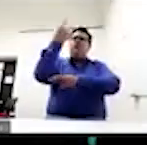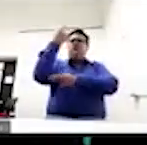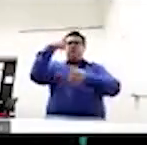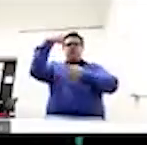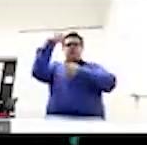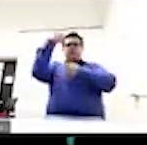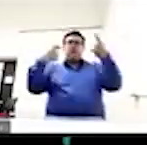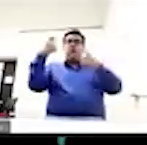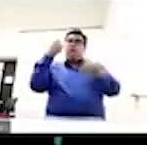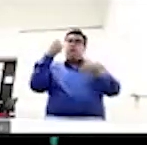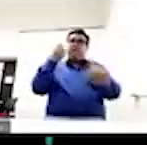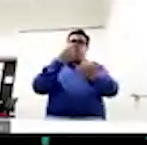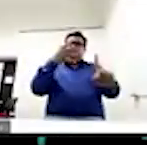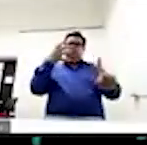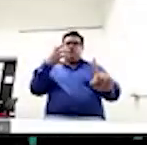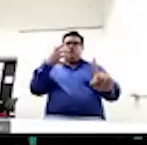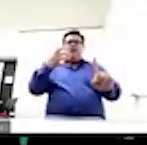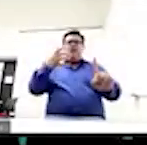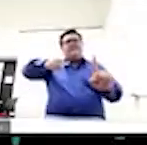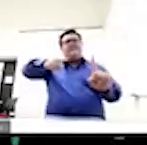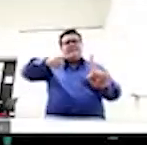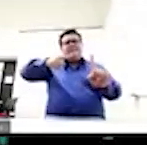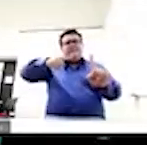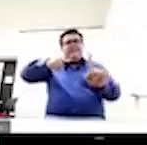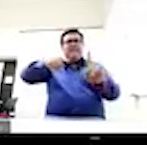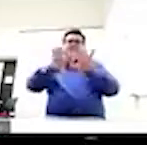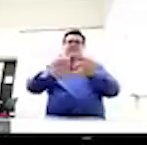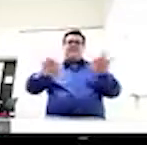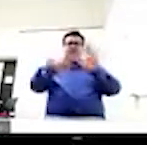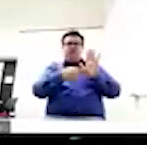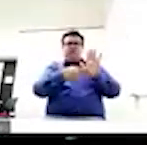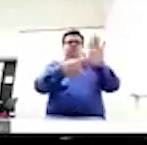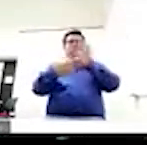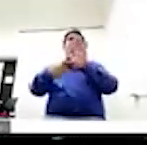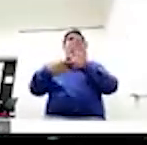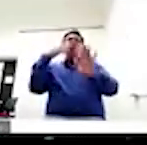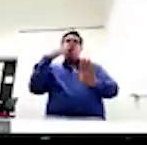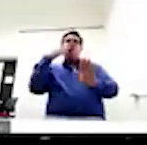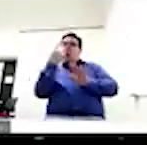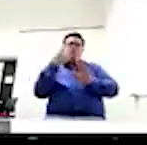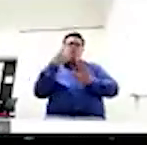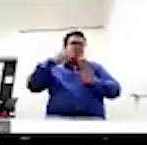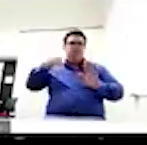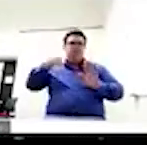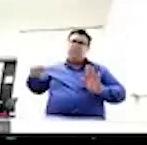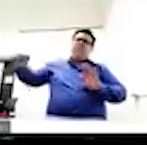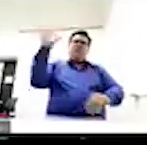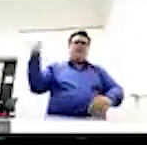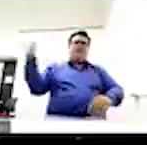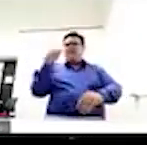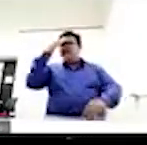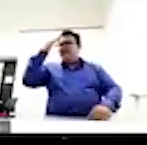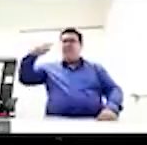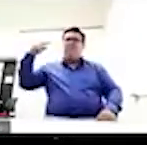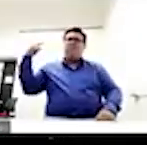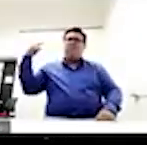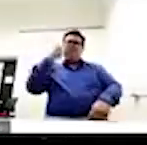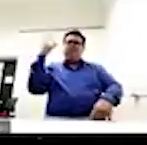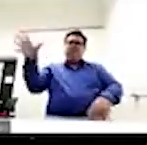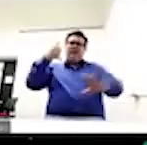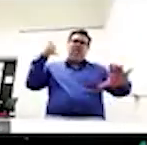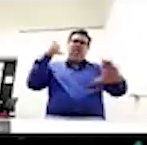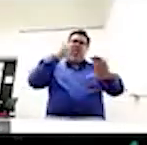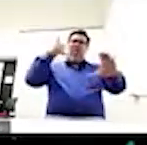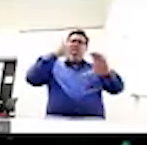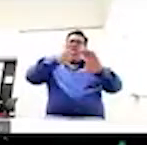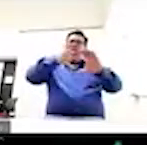a través del cual Lizarazo denuncia los vergonzosos casos recientes de abuso sexual perpetrados por el ejército contra